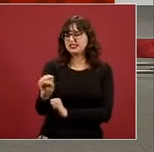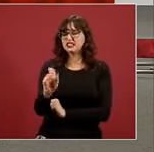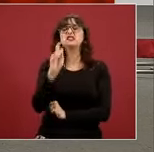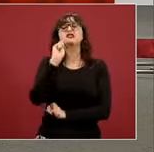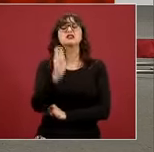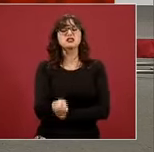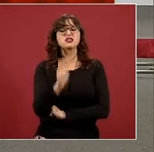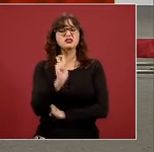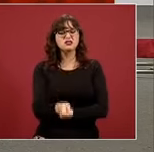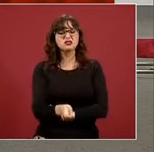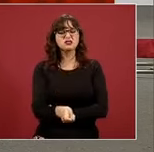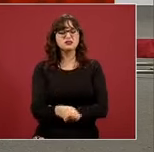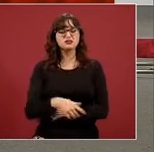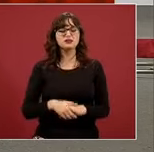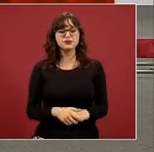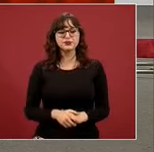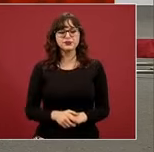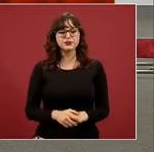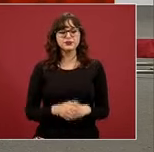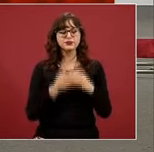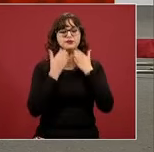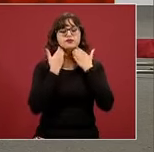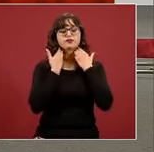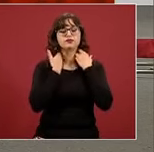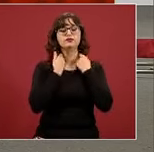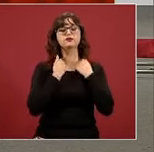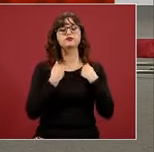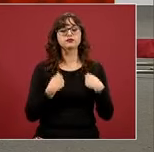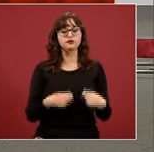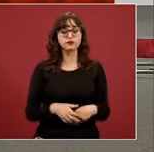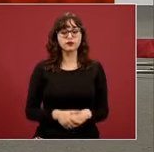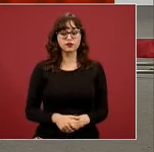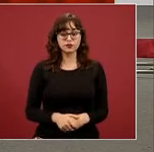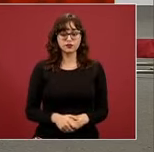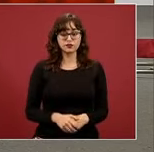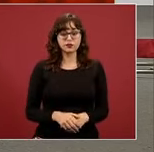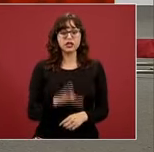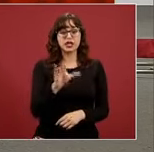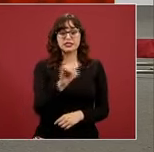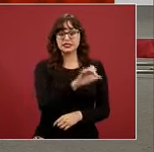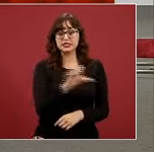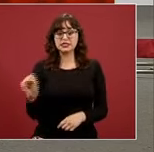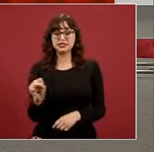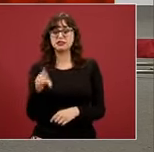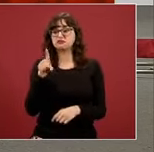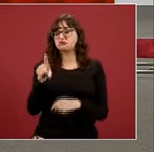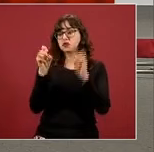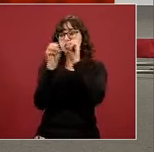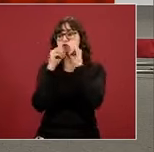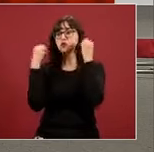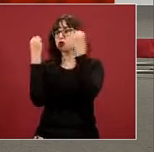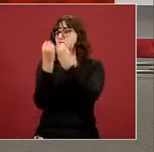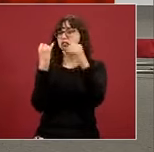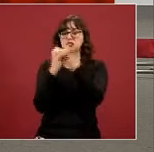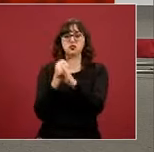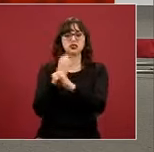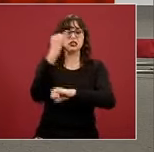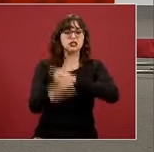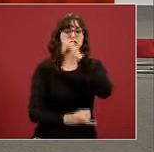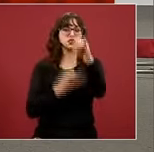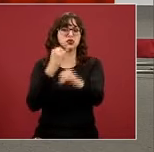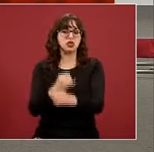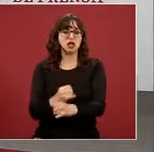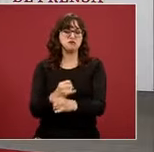pasar la siguiente lámina. La CIS es un organismo internacional, como otros muchos en los que participa